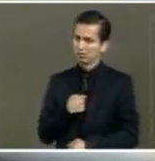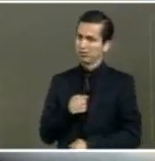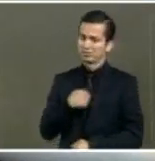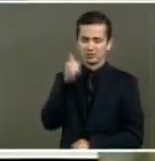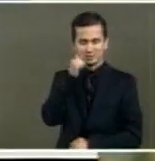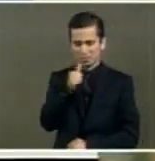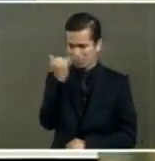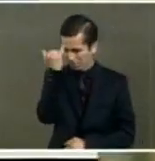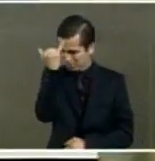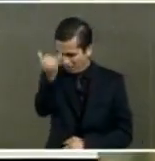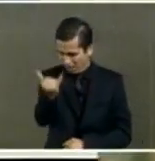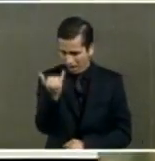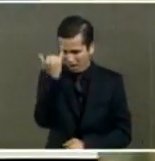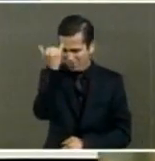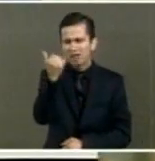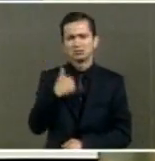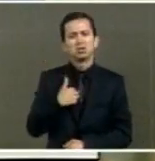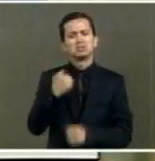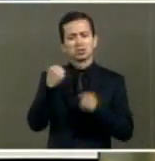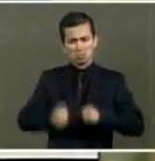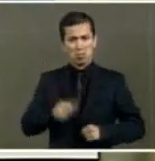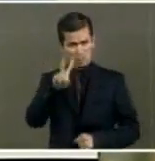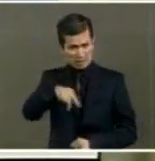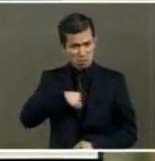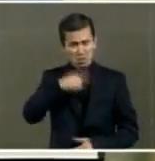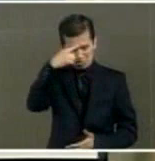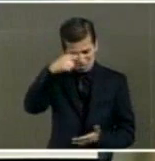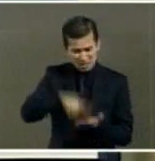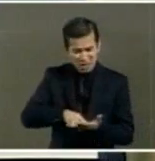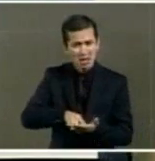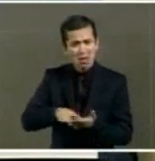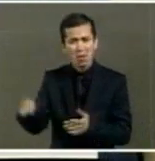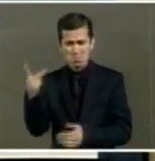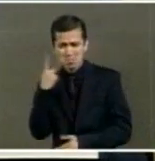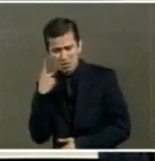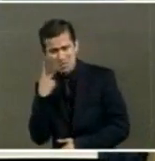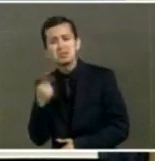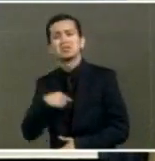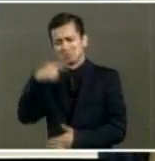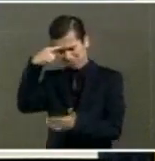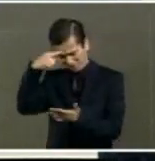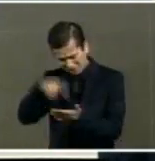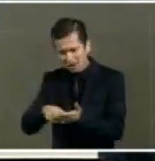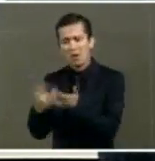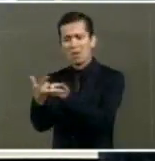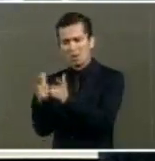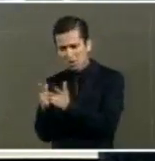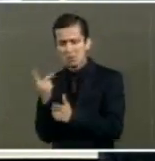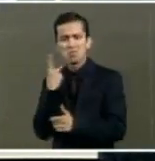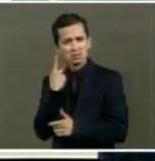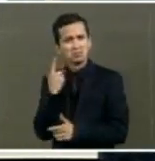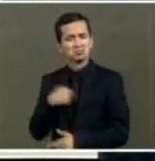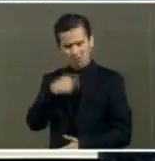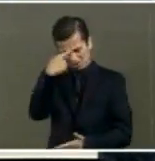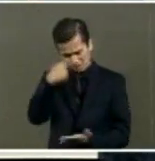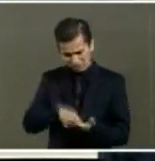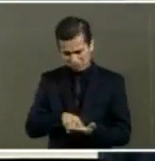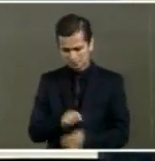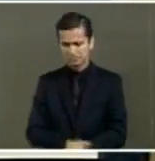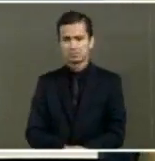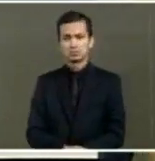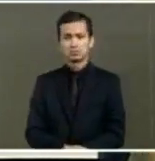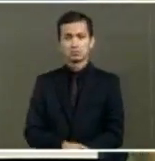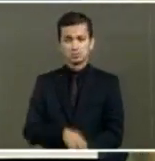convicciones. Creo en la política y creo en los partidos. Y milito en uno de ellos, con